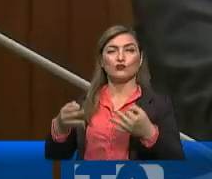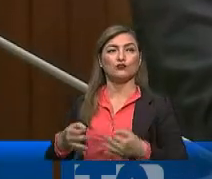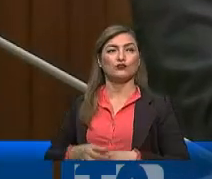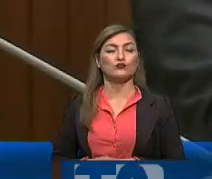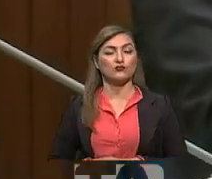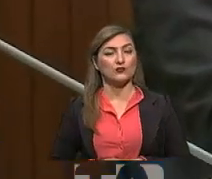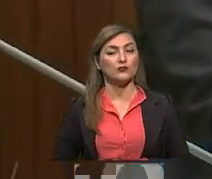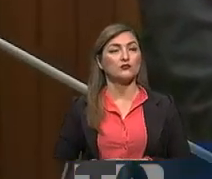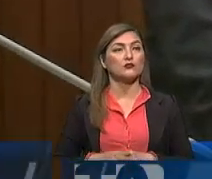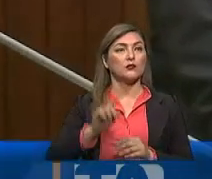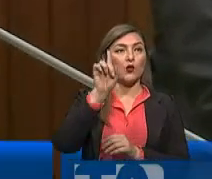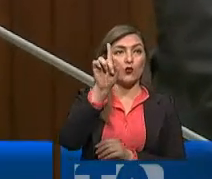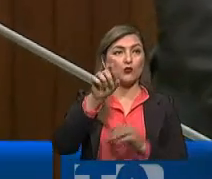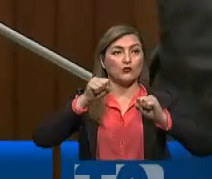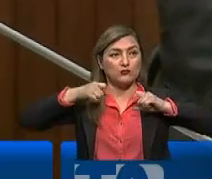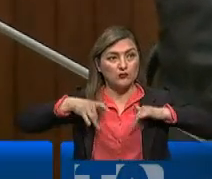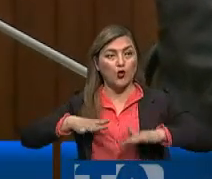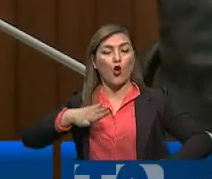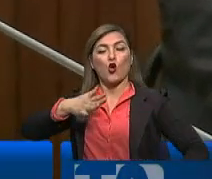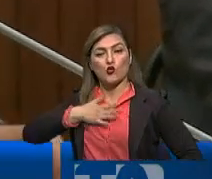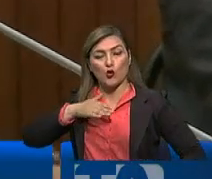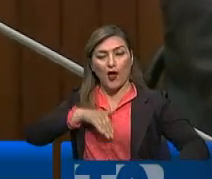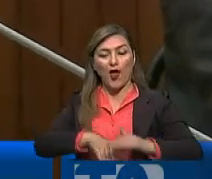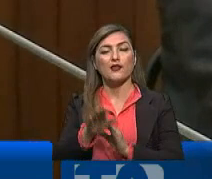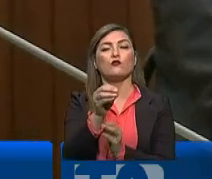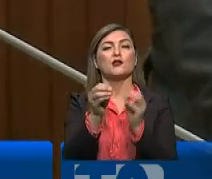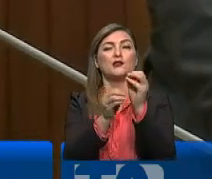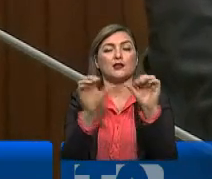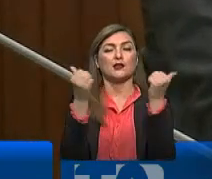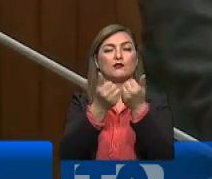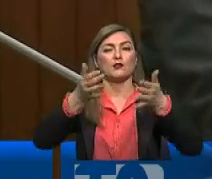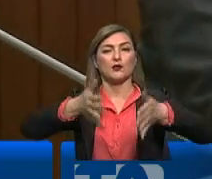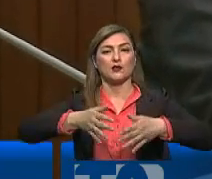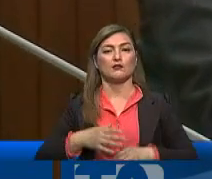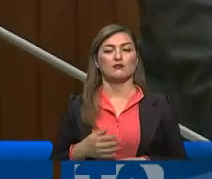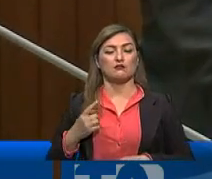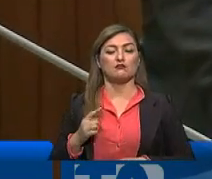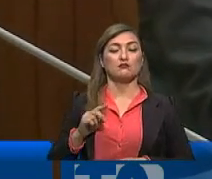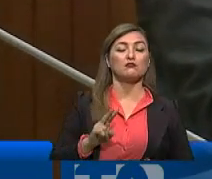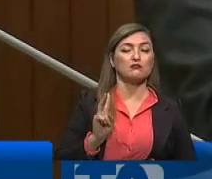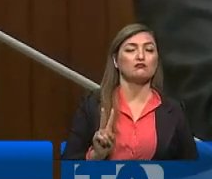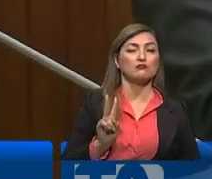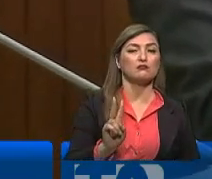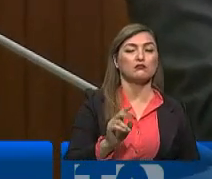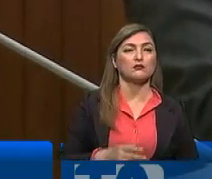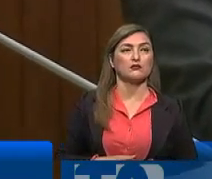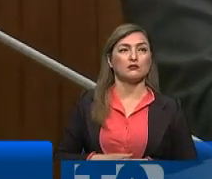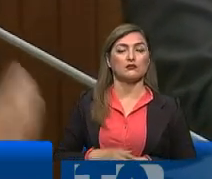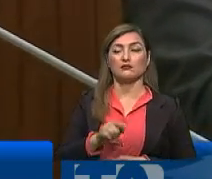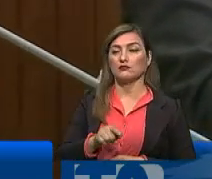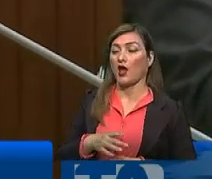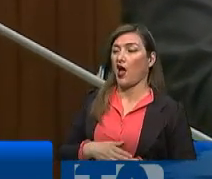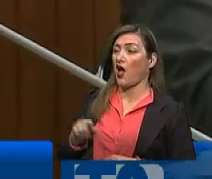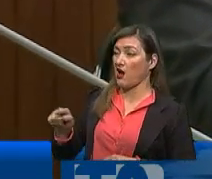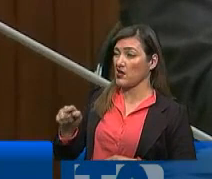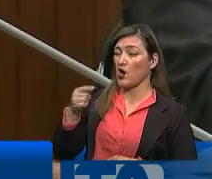el 1 de septiembre, al ingresar al despacho del asambleísta, él nos ratifica que lo que Patricio Guayaquil no, les ha